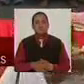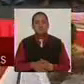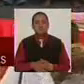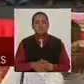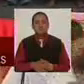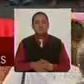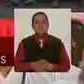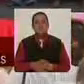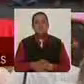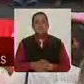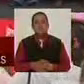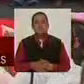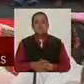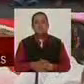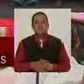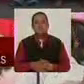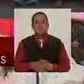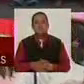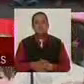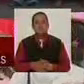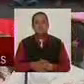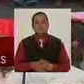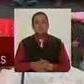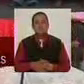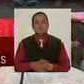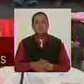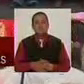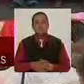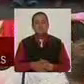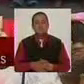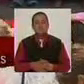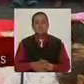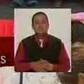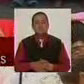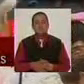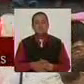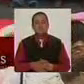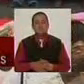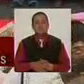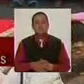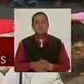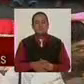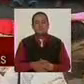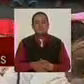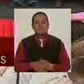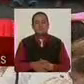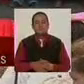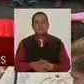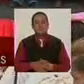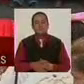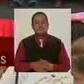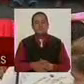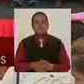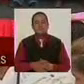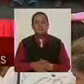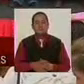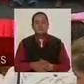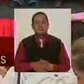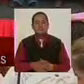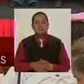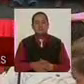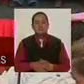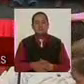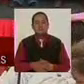Yuhumak, Yuamushkam, Yuhumak, Suamushkam, Nununa, Ampi, Uchi, Hamam, Tuchupunken, así Bakuna,